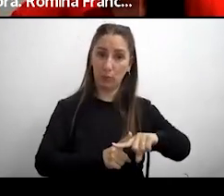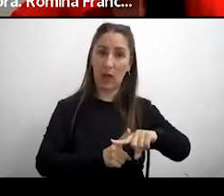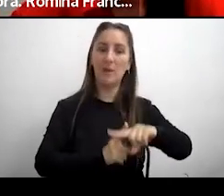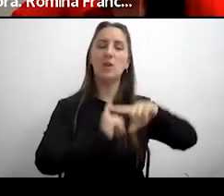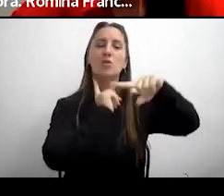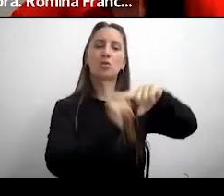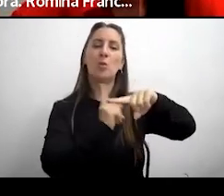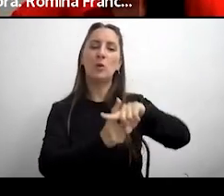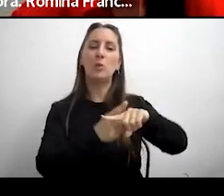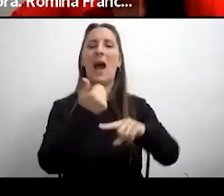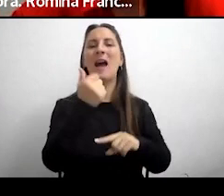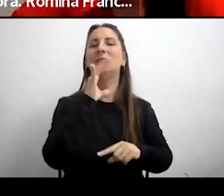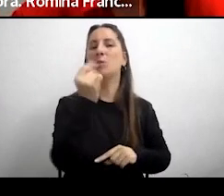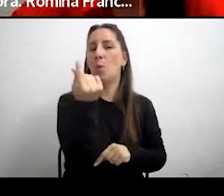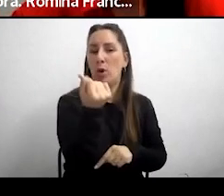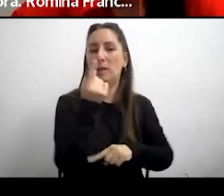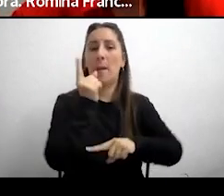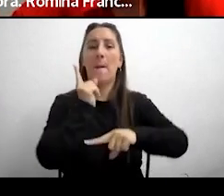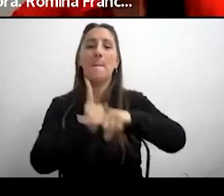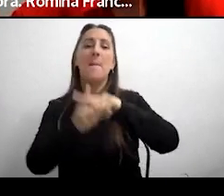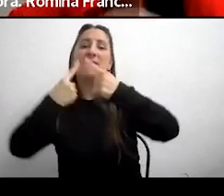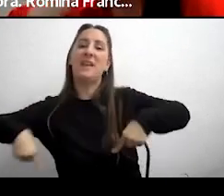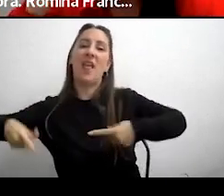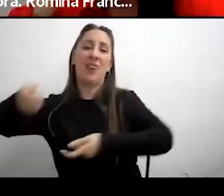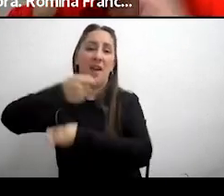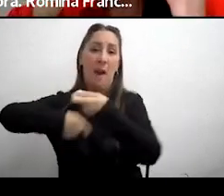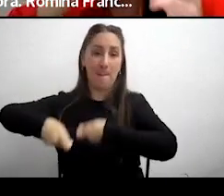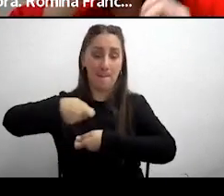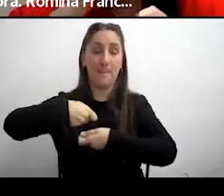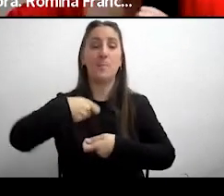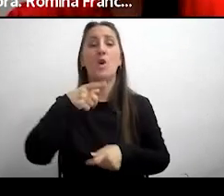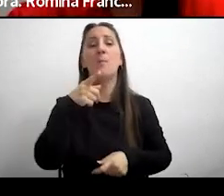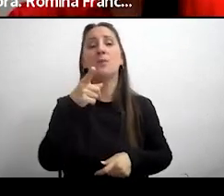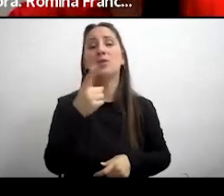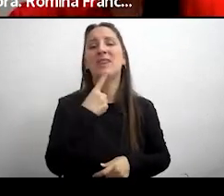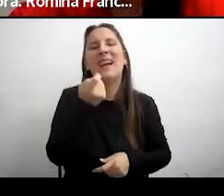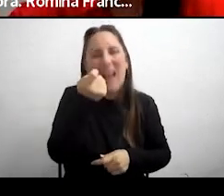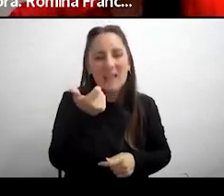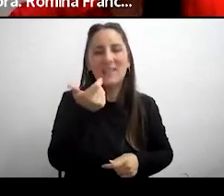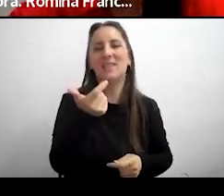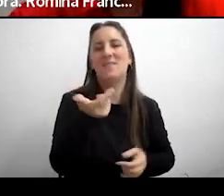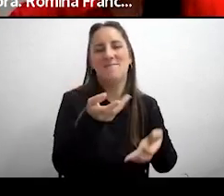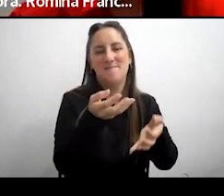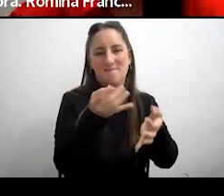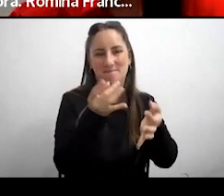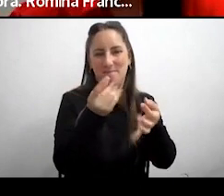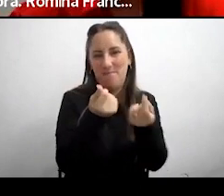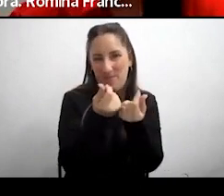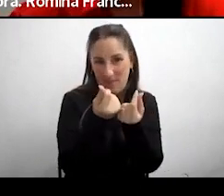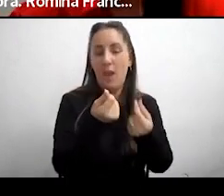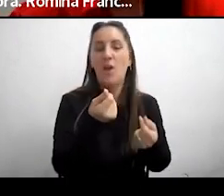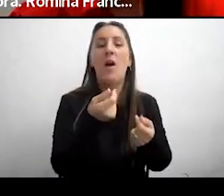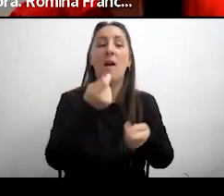estos activos monetarios más de estos bienes de cambio, y yo les decía esto de cuasi monetario. Bueno, en este tipo de bienes de